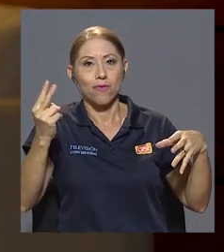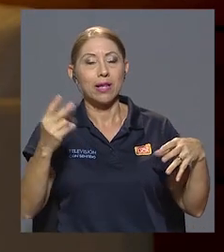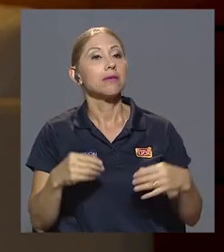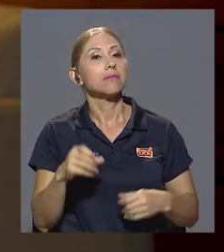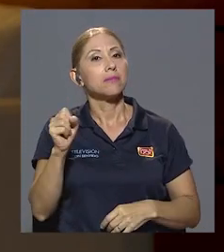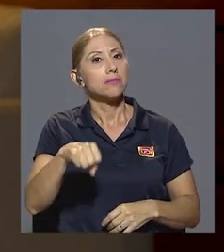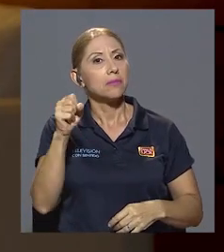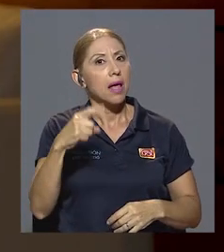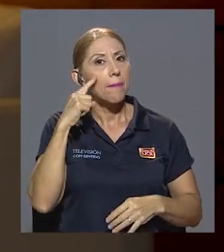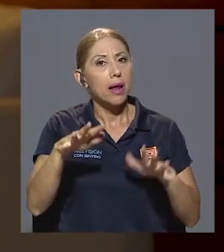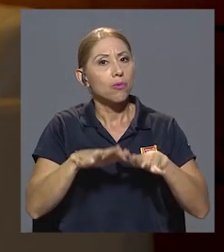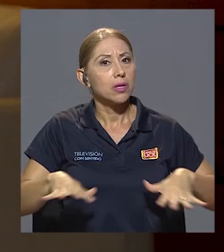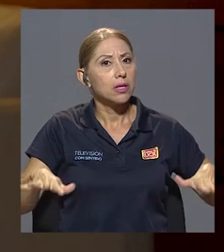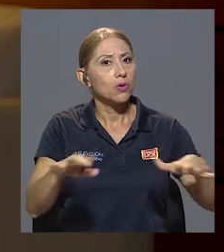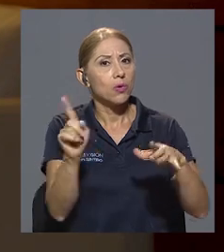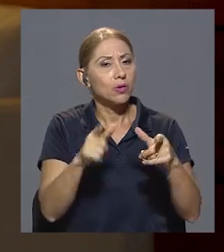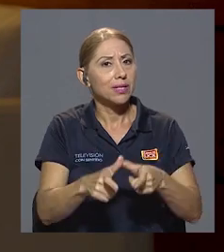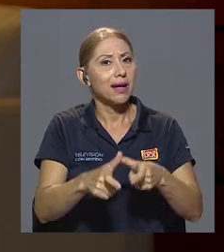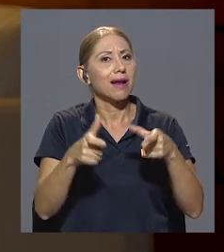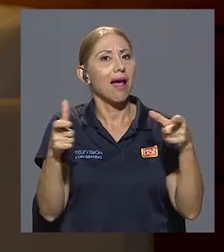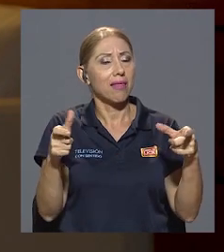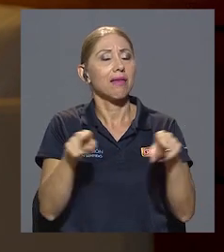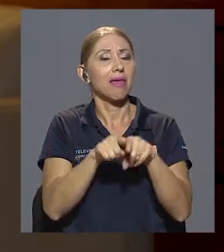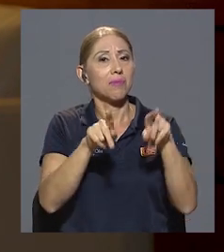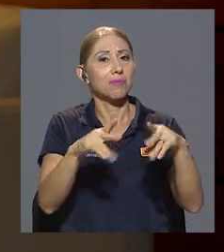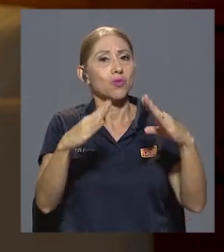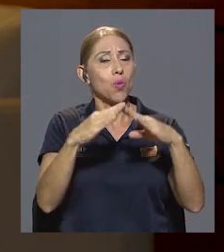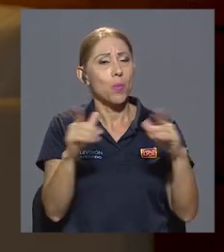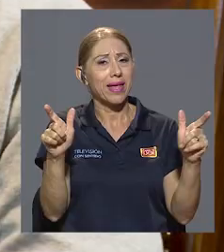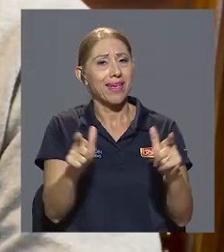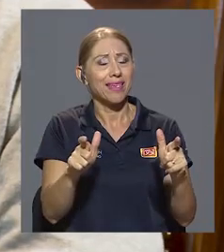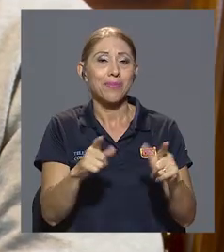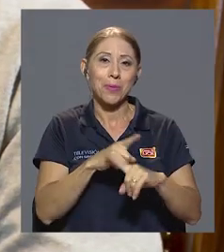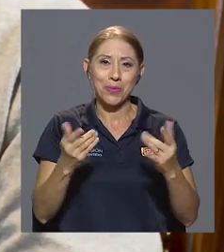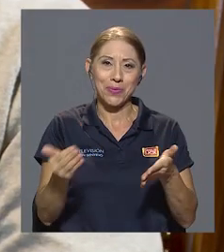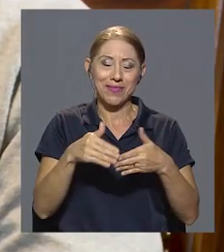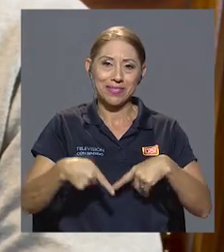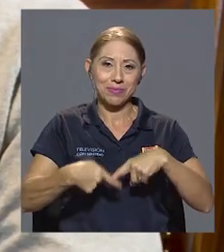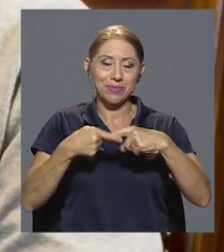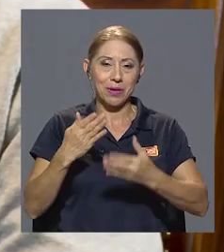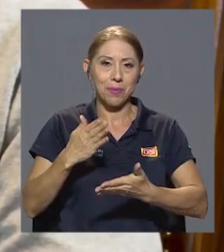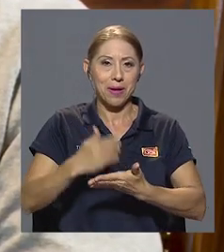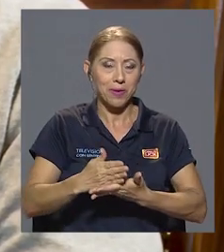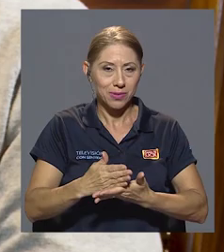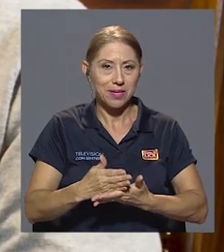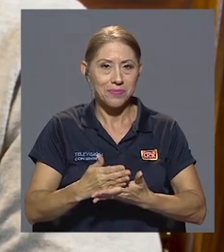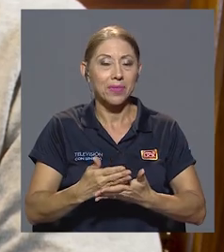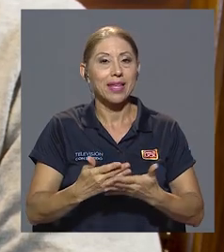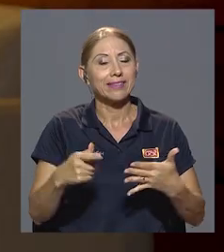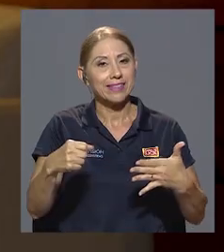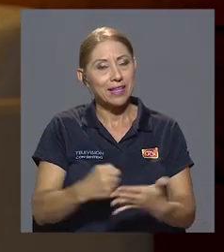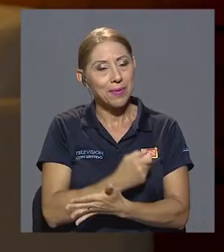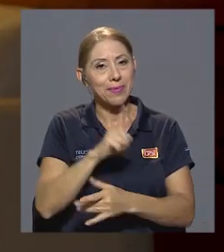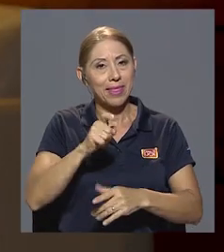territorio que no es tan grande y además cuya población es relativamente pequeña pero vamos a hacer una pausa que quedan los directamente